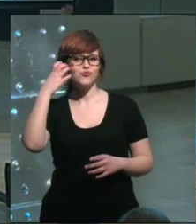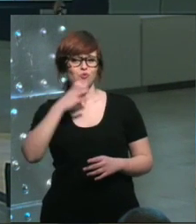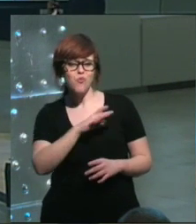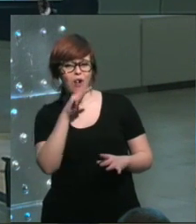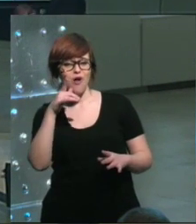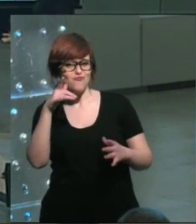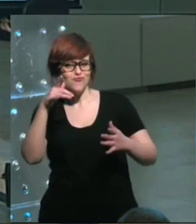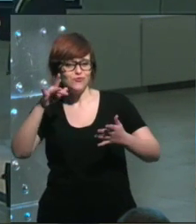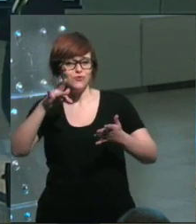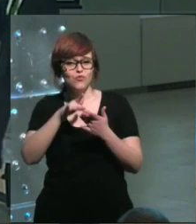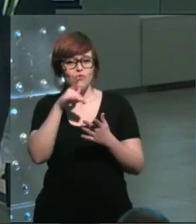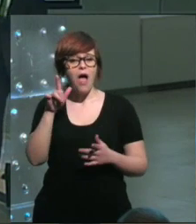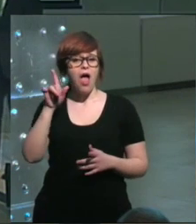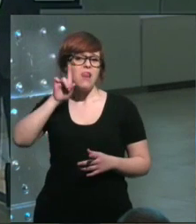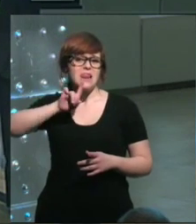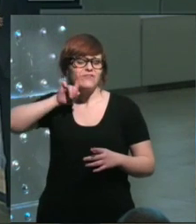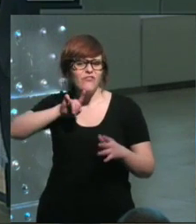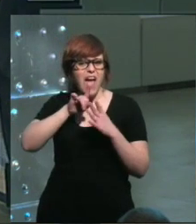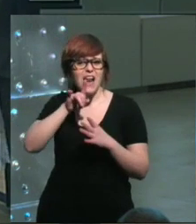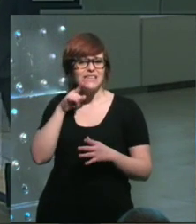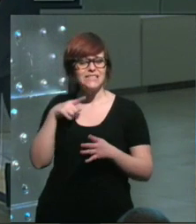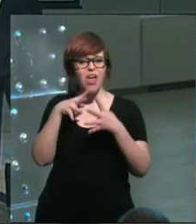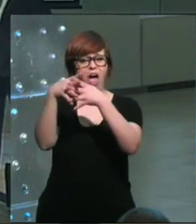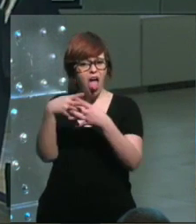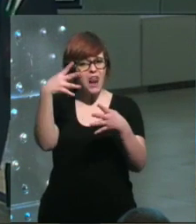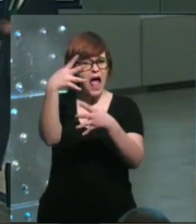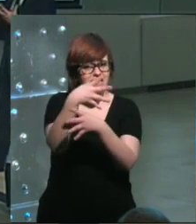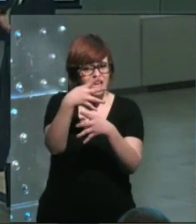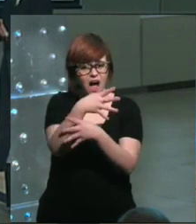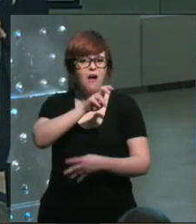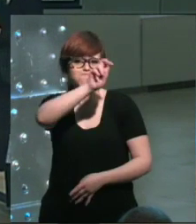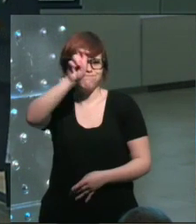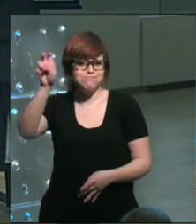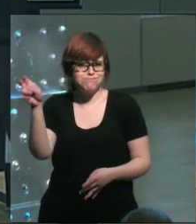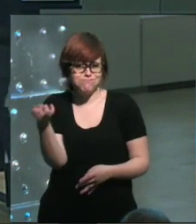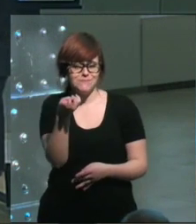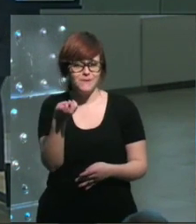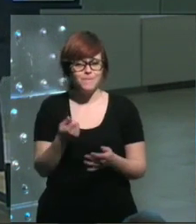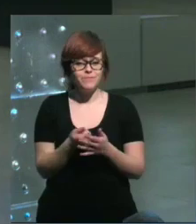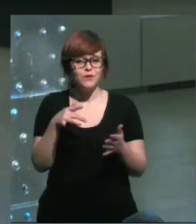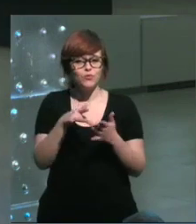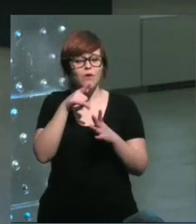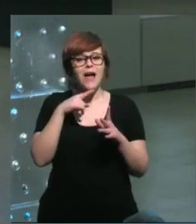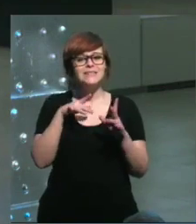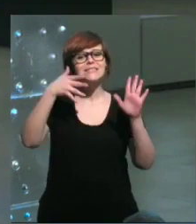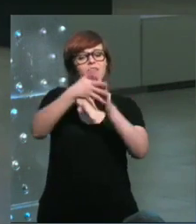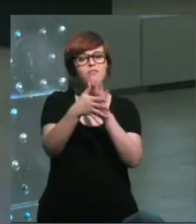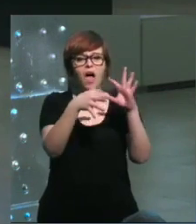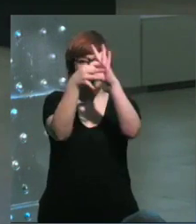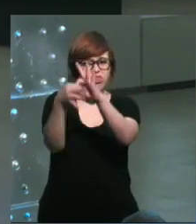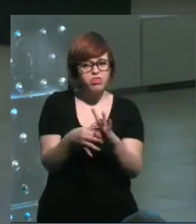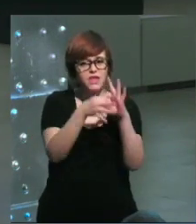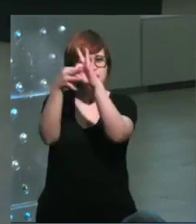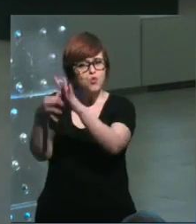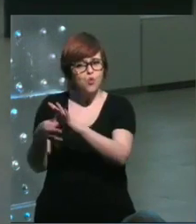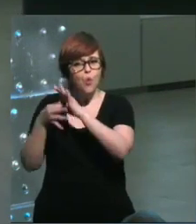lesbianas de Alaska por Obama. Era francamente interesante, pero lo que era crear círculos donde podías conocer gente, donde podías compartir tu